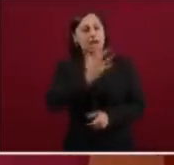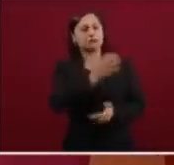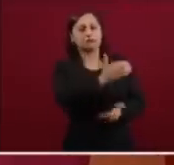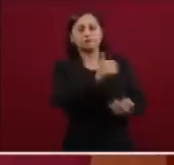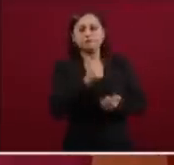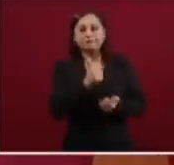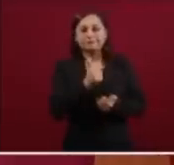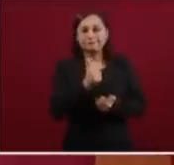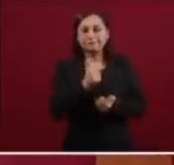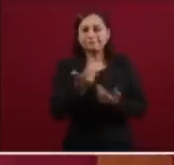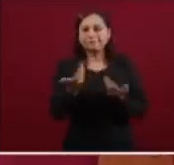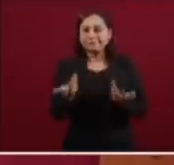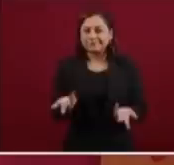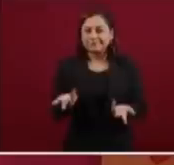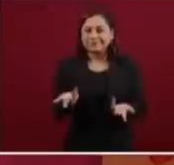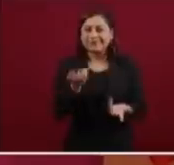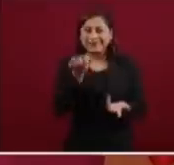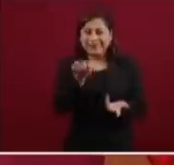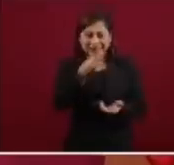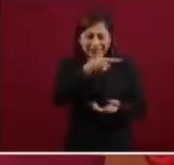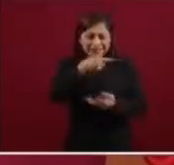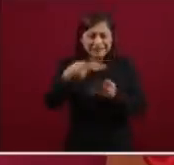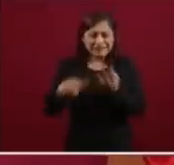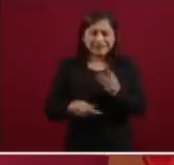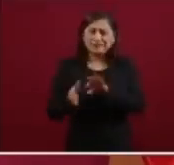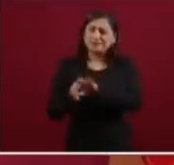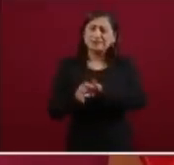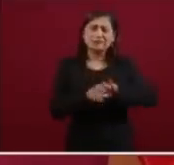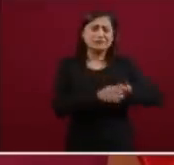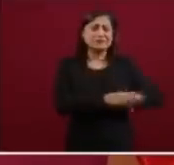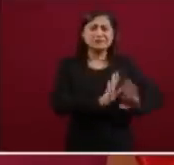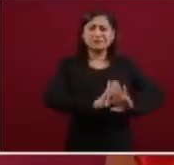terminó ya